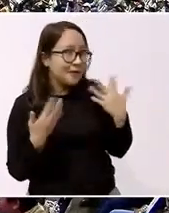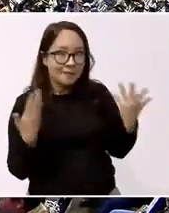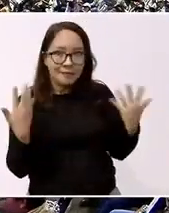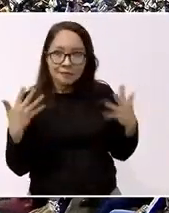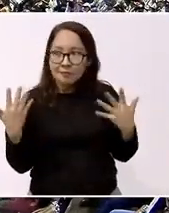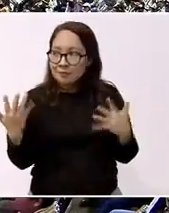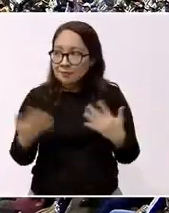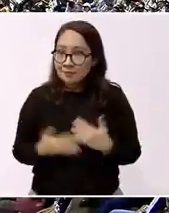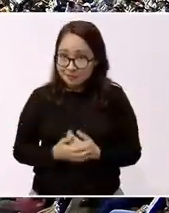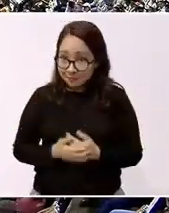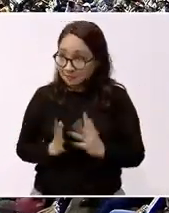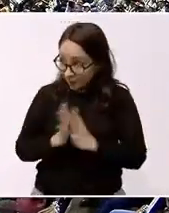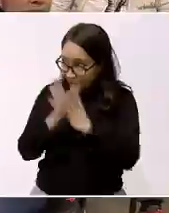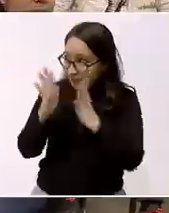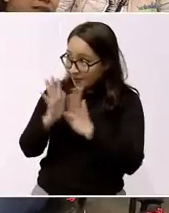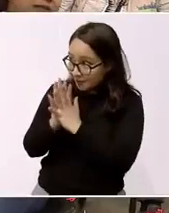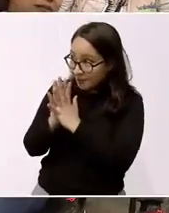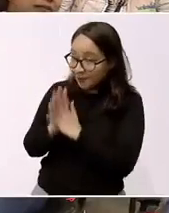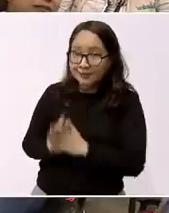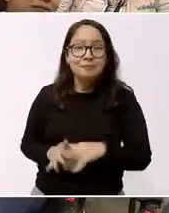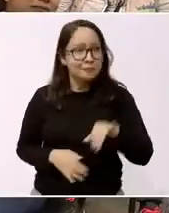¿Le vamos a entrar?